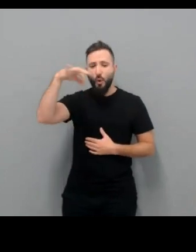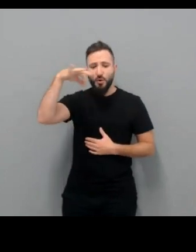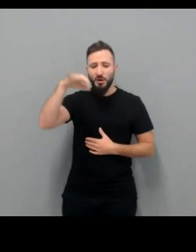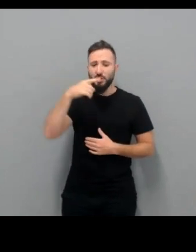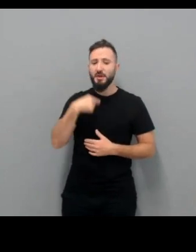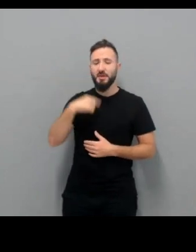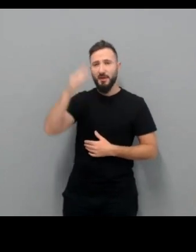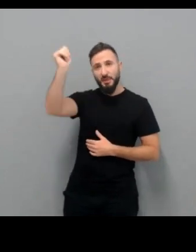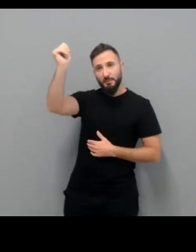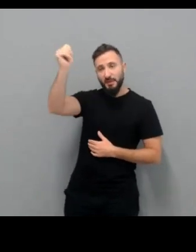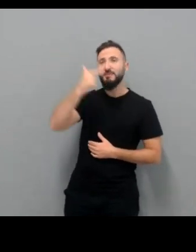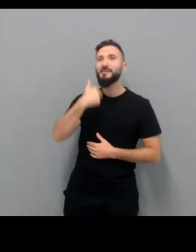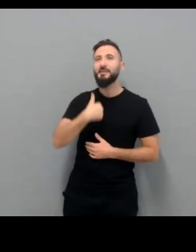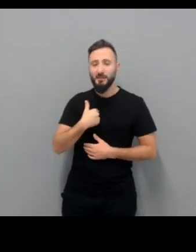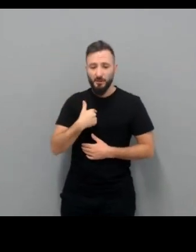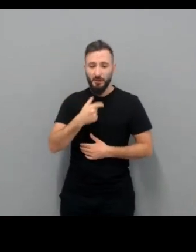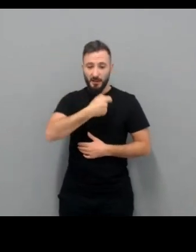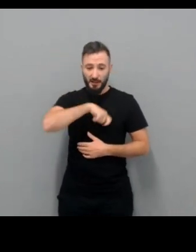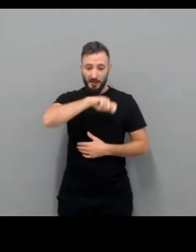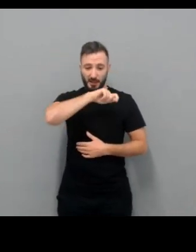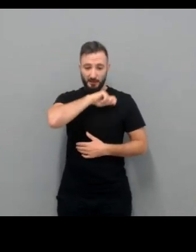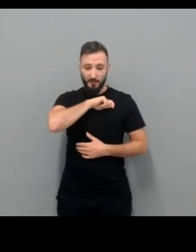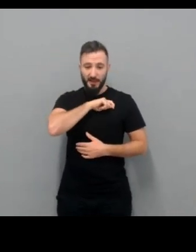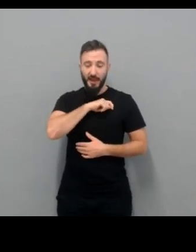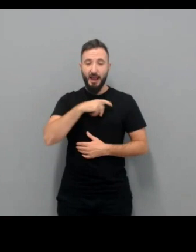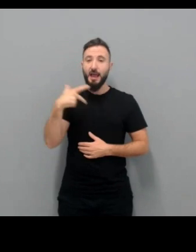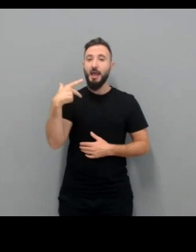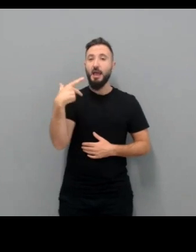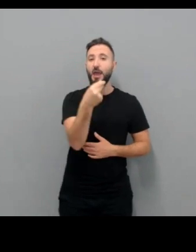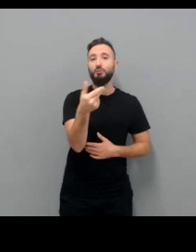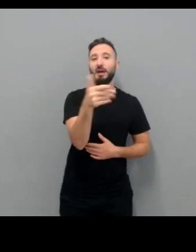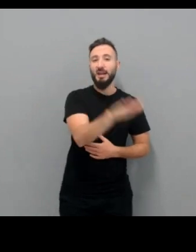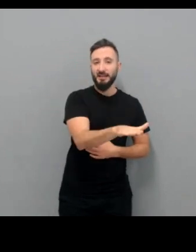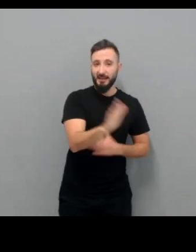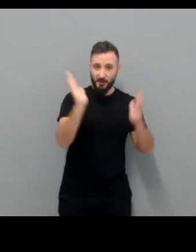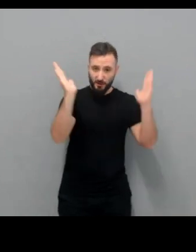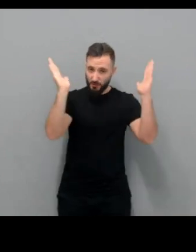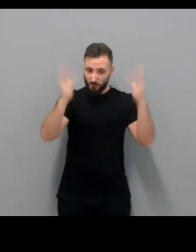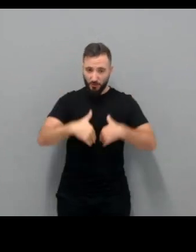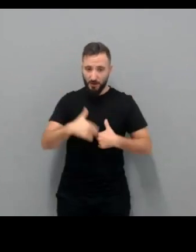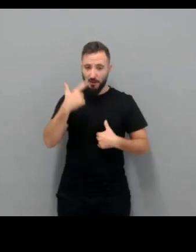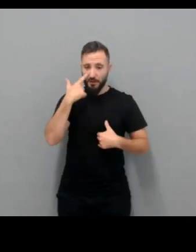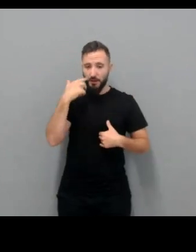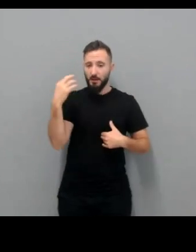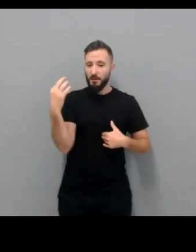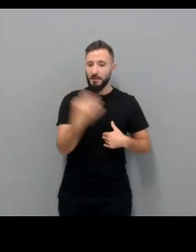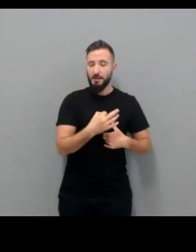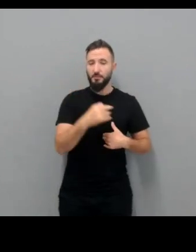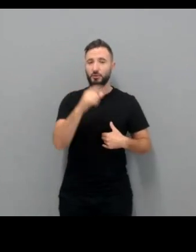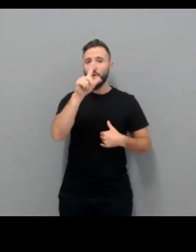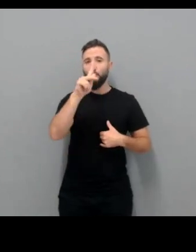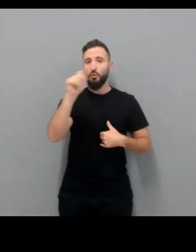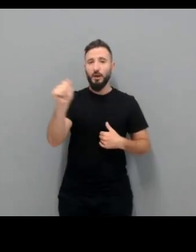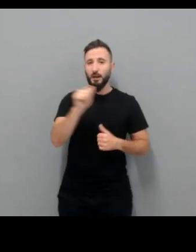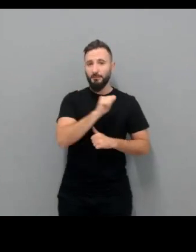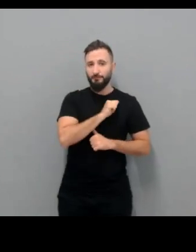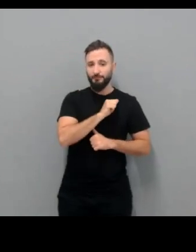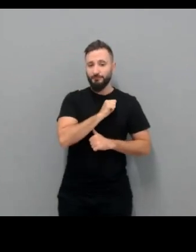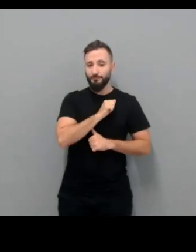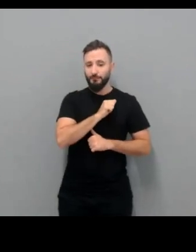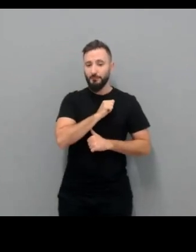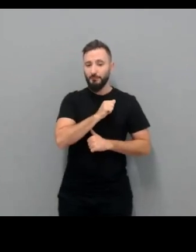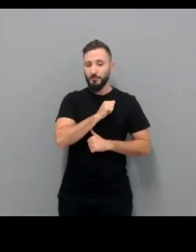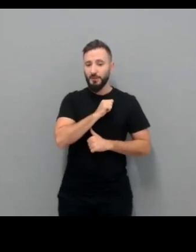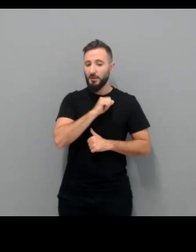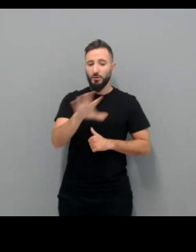dijo: en España no existe la eutanasia, habrá que ir pensando en desconectar a Luca y no lo vamos